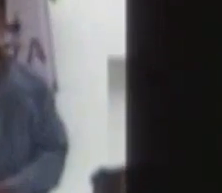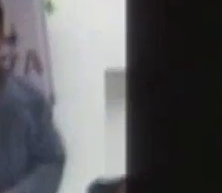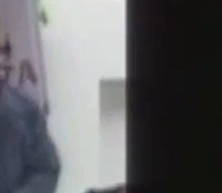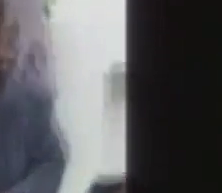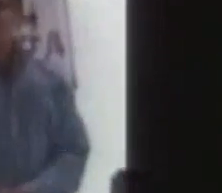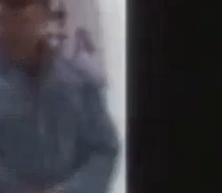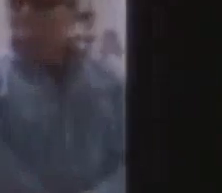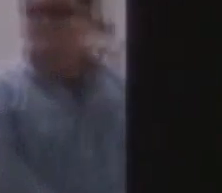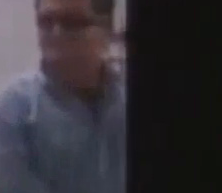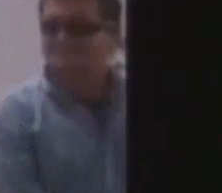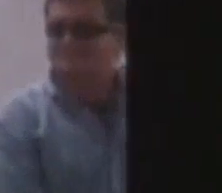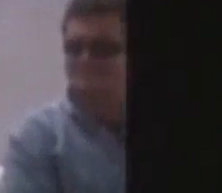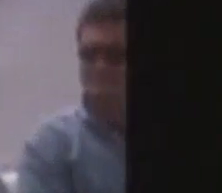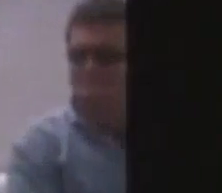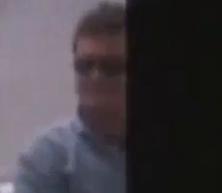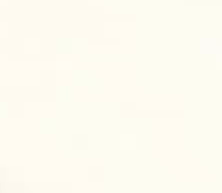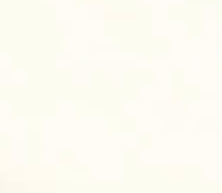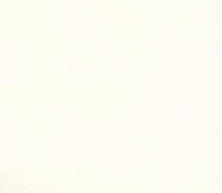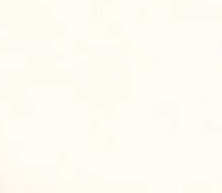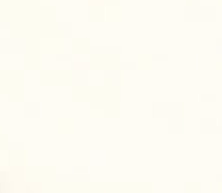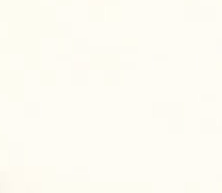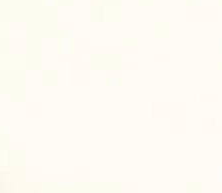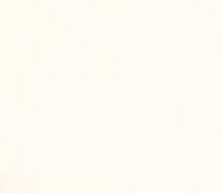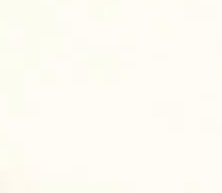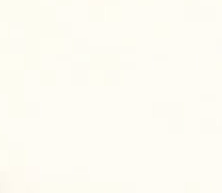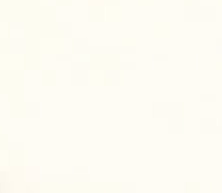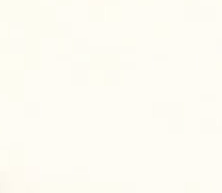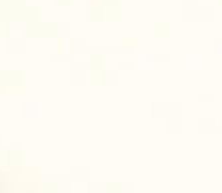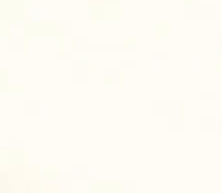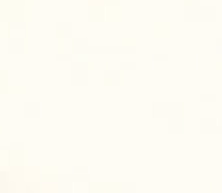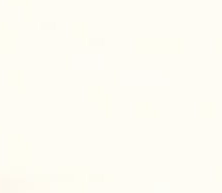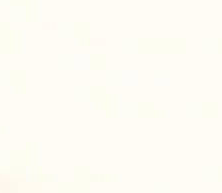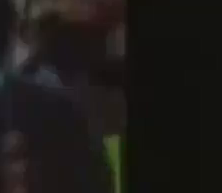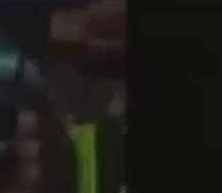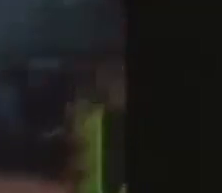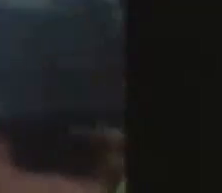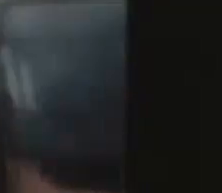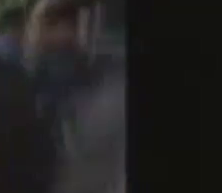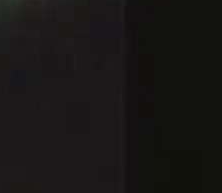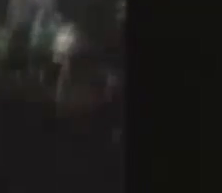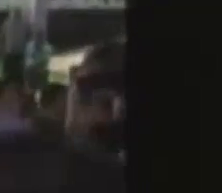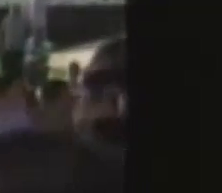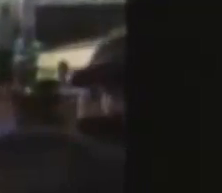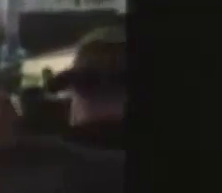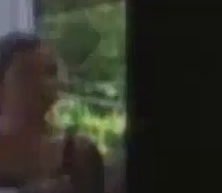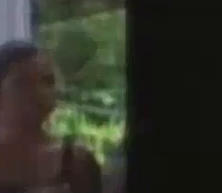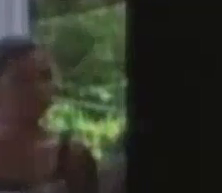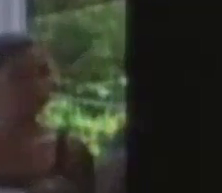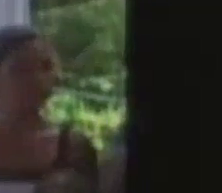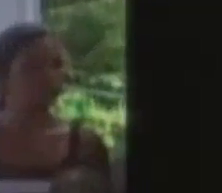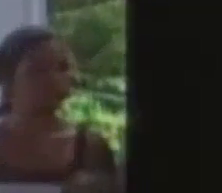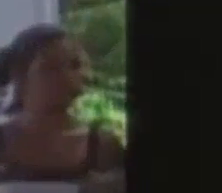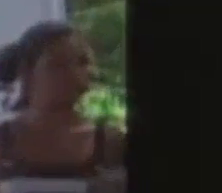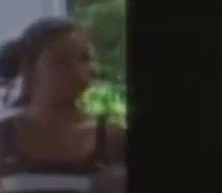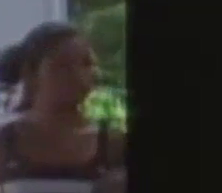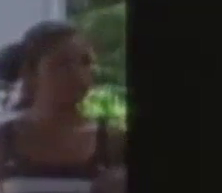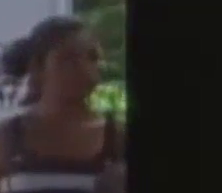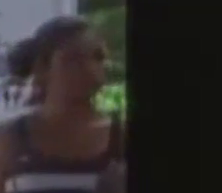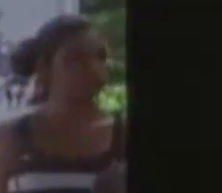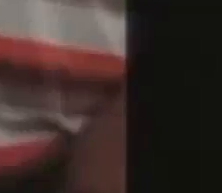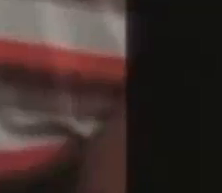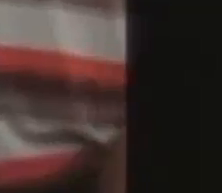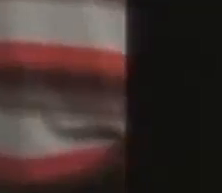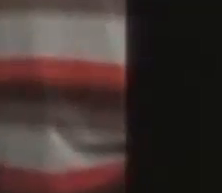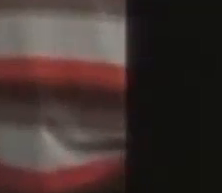de FEDEGAN y el procurador Alejandro Ordóñez para pedir que el Estado les reconozca tal condición, por encima de los reclamos de las víctimas de los paramilitares que